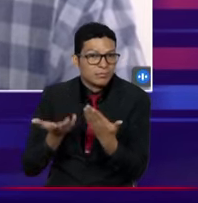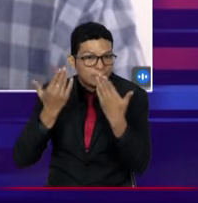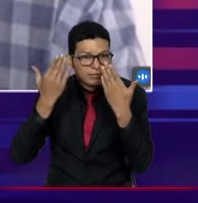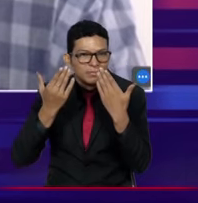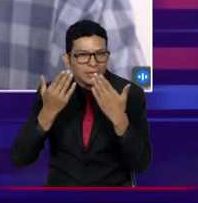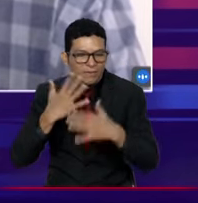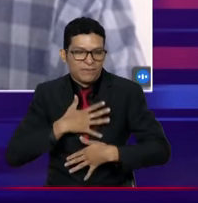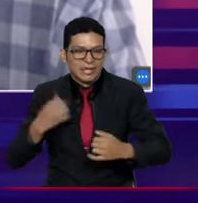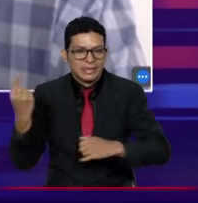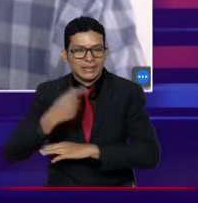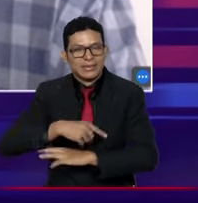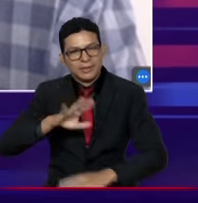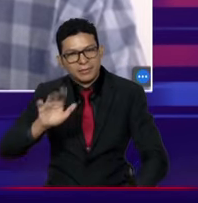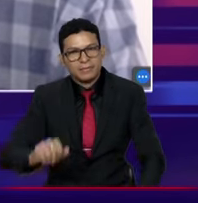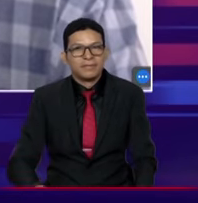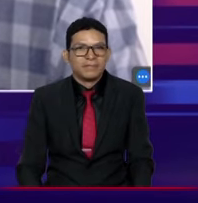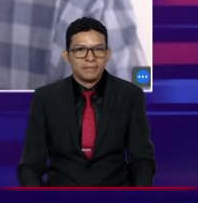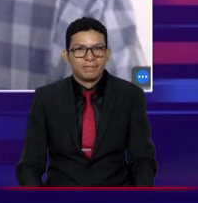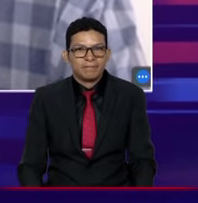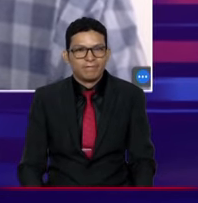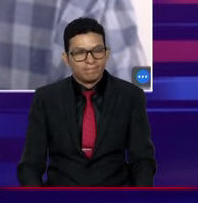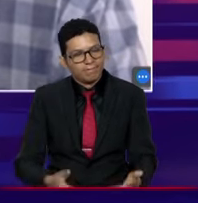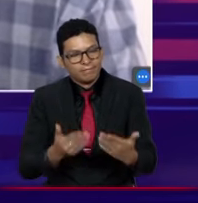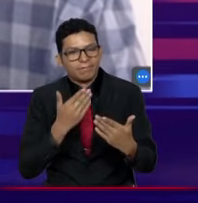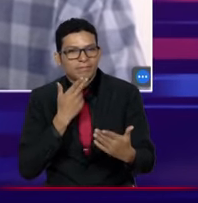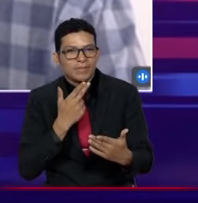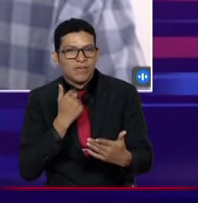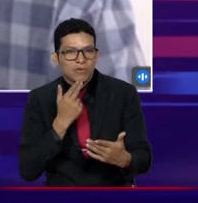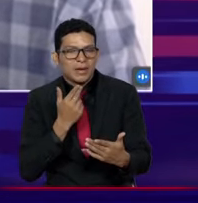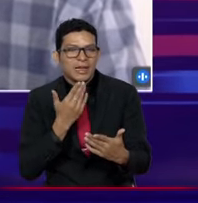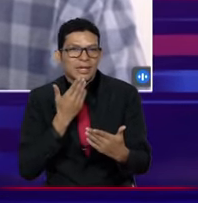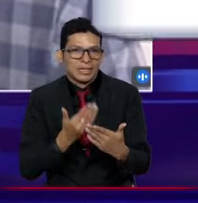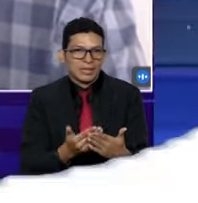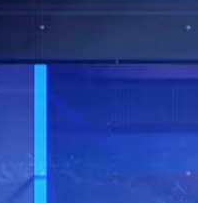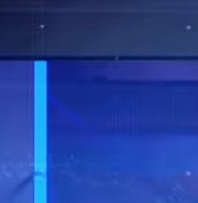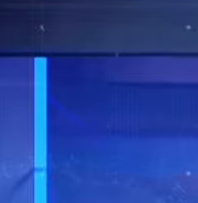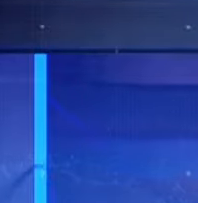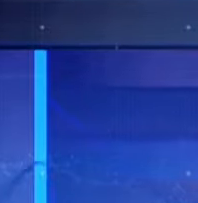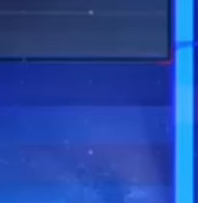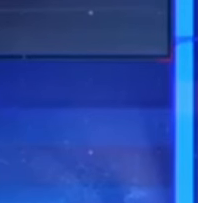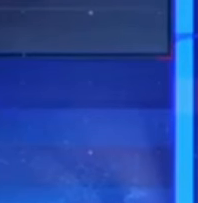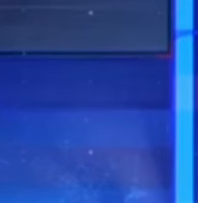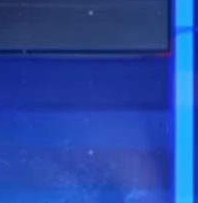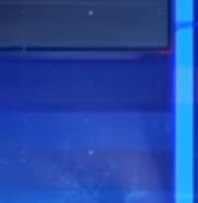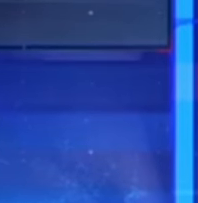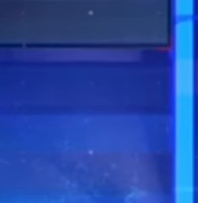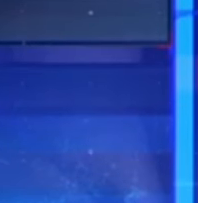un feliz resto de día. A usted muy amable por la invitación. Y un abrazo a todos los palmiranos.